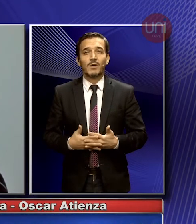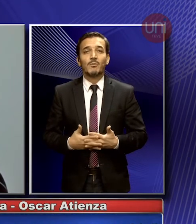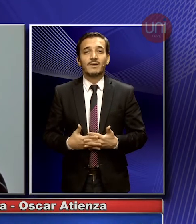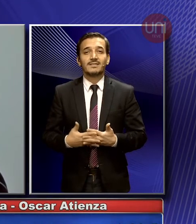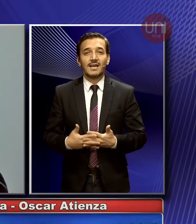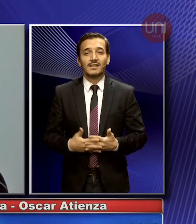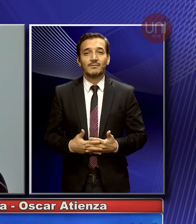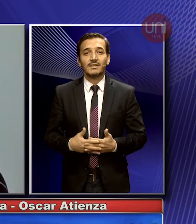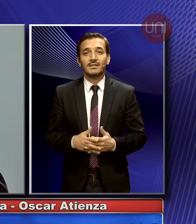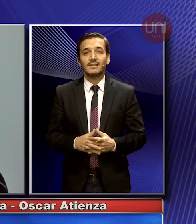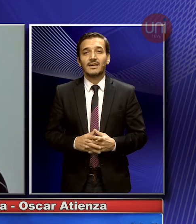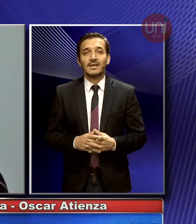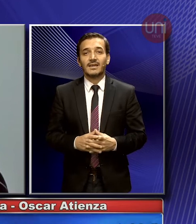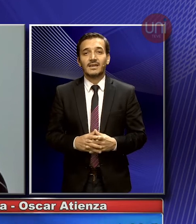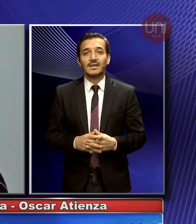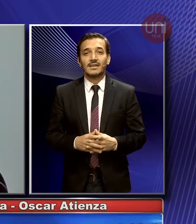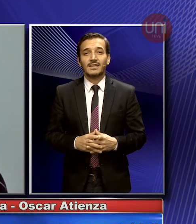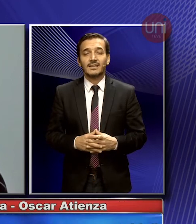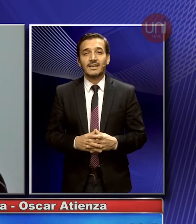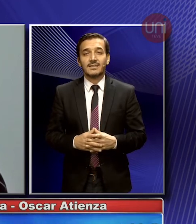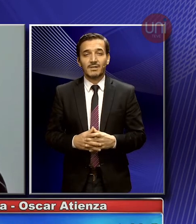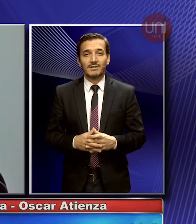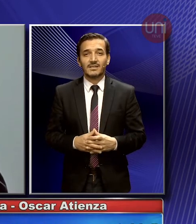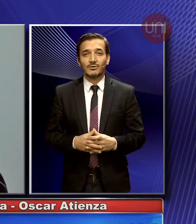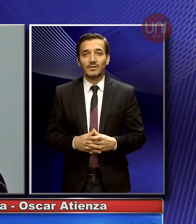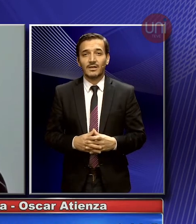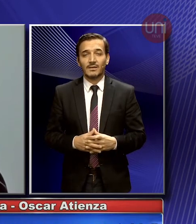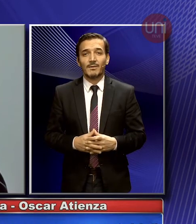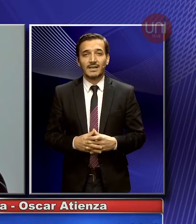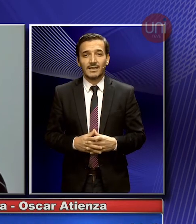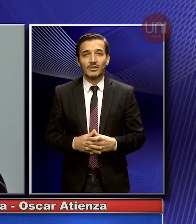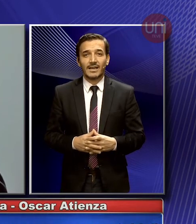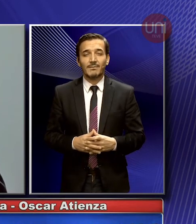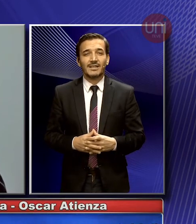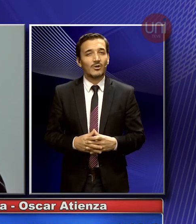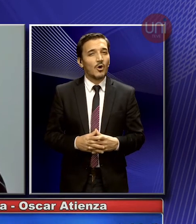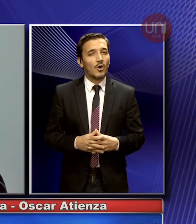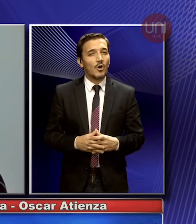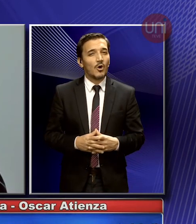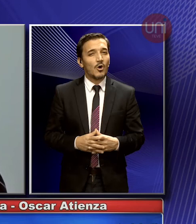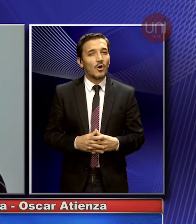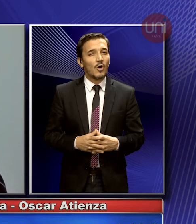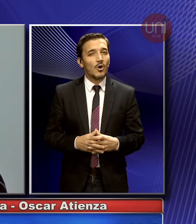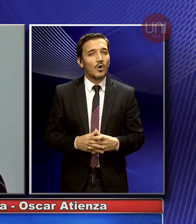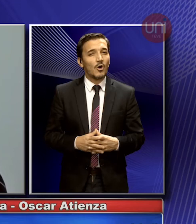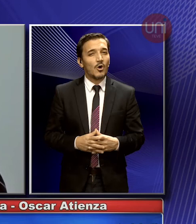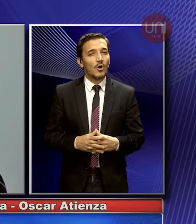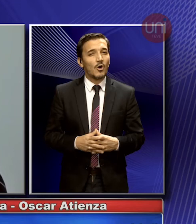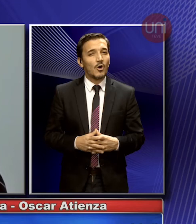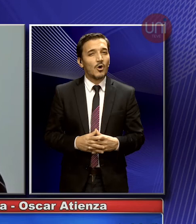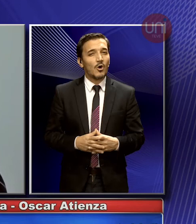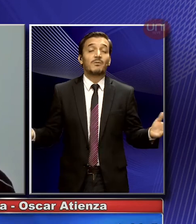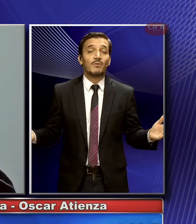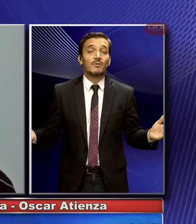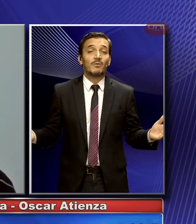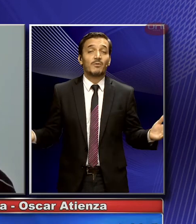¿Podemos pensar realmente en que en septiembre estemos más tranquilos, que realmente no nos complique tanto la variante, que nos encuentre en los